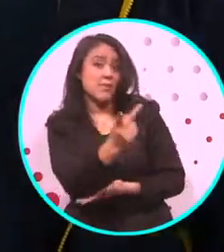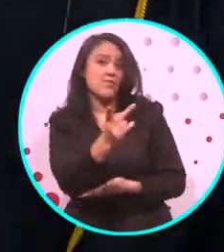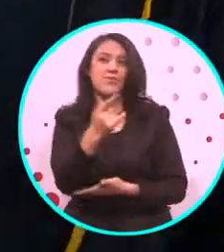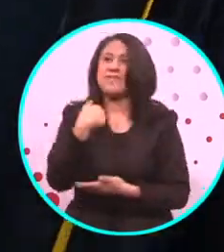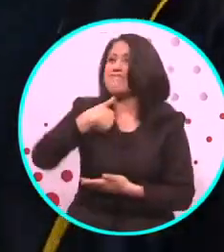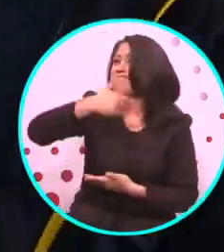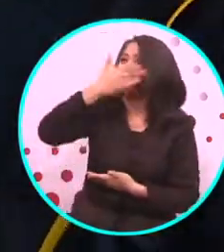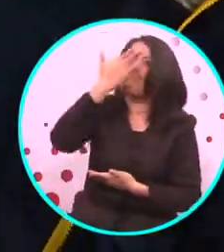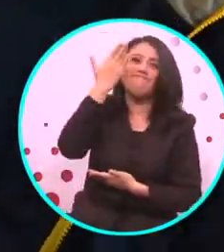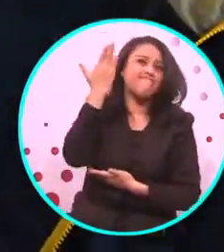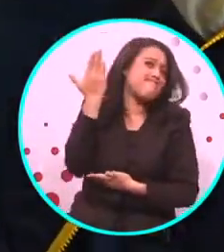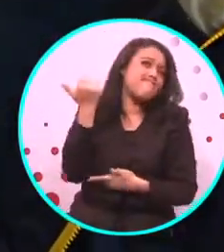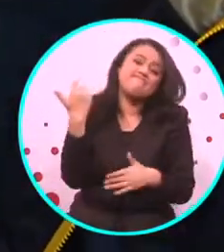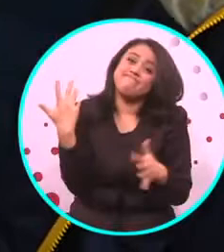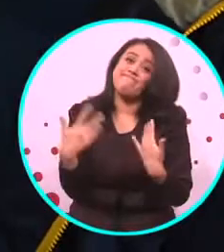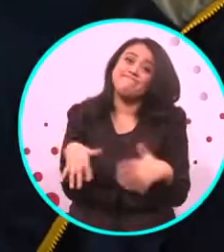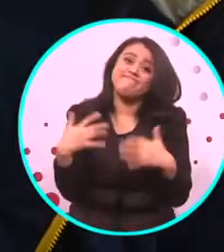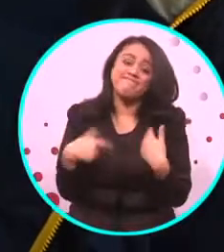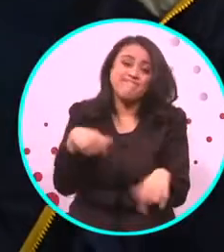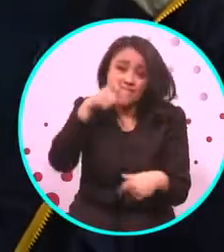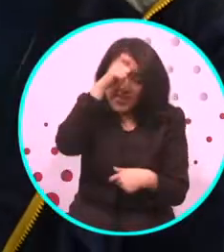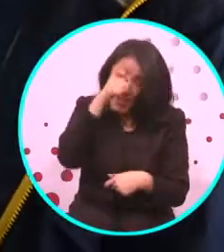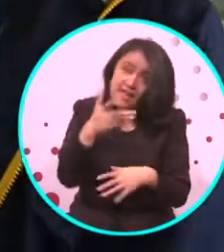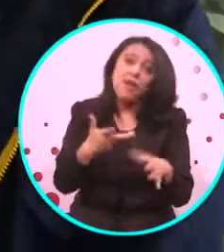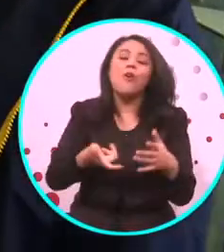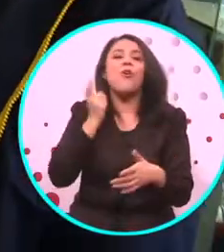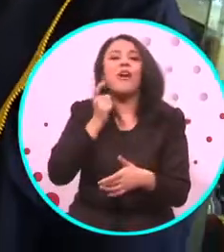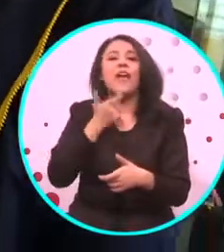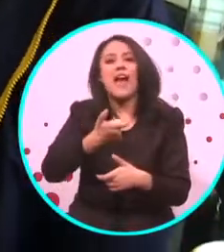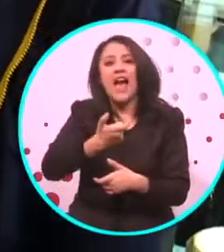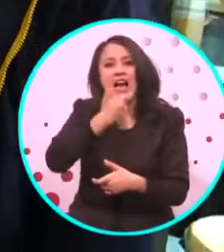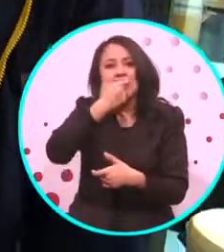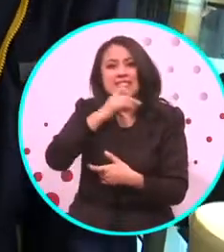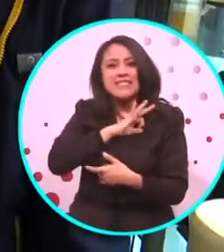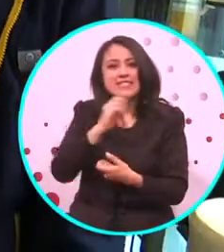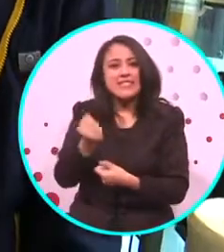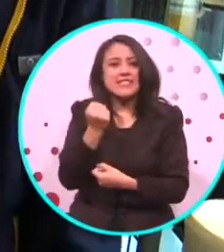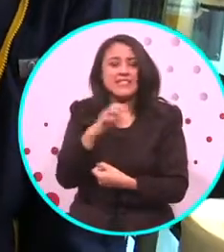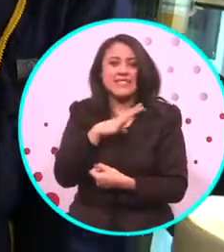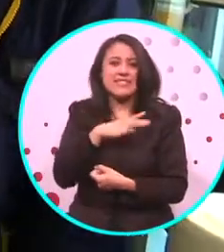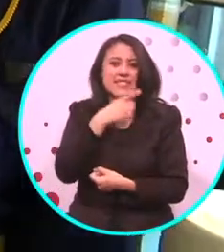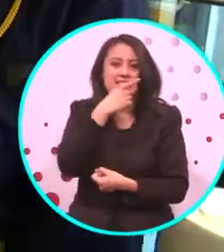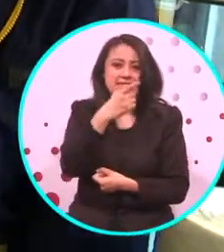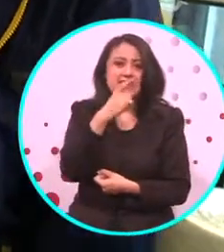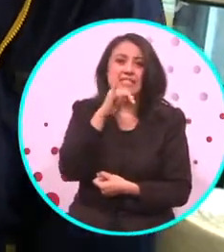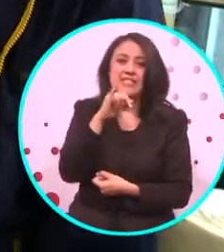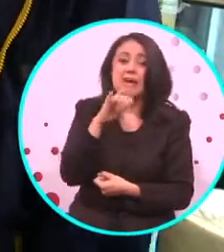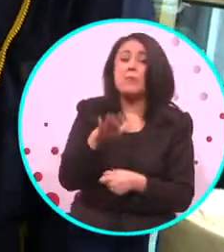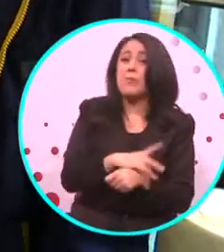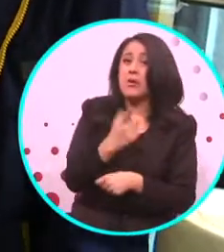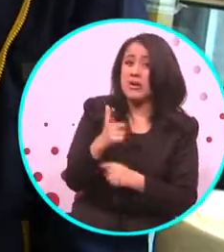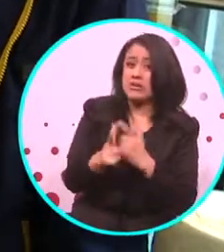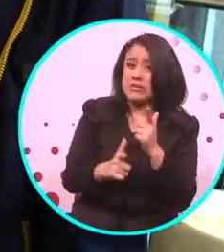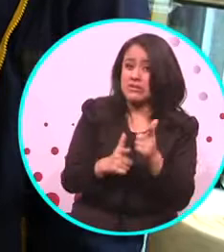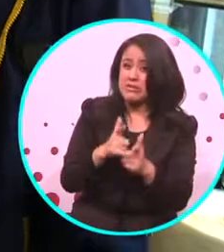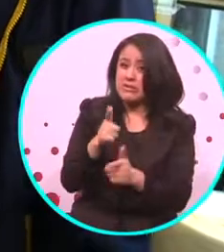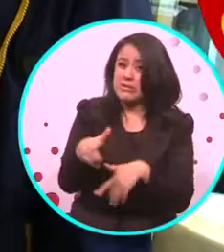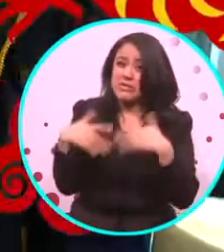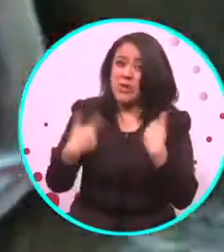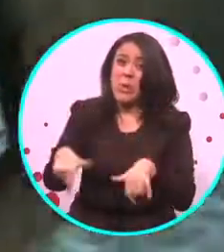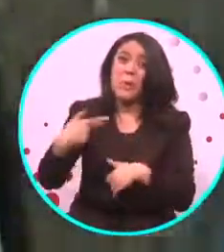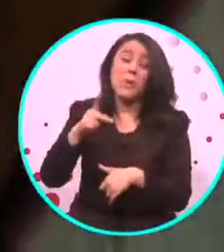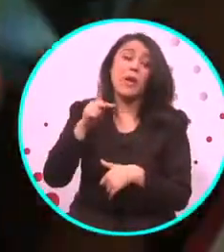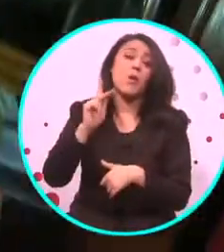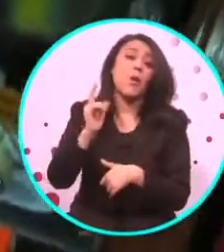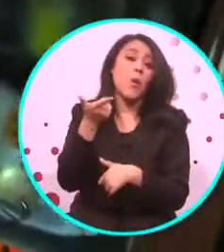sé. A ver si una galleta de la suerte nos lo dice, ¿no? Sí, porque sí veo un poco lento el movimiento, pero esperemos que